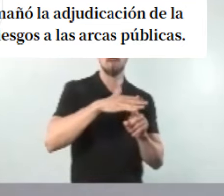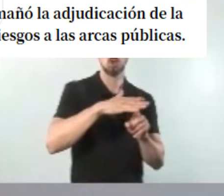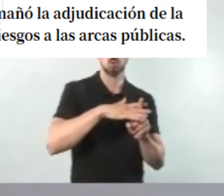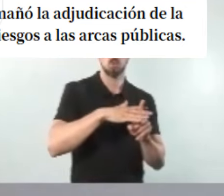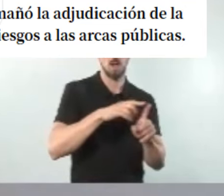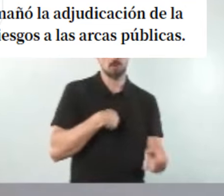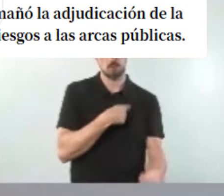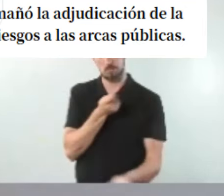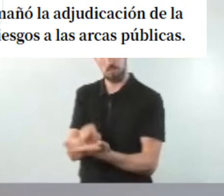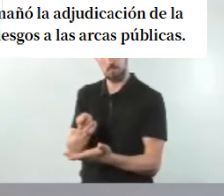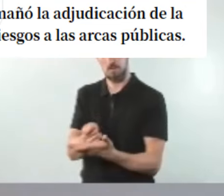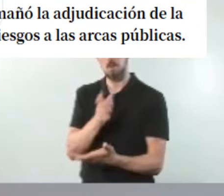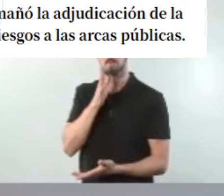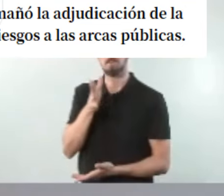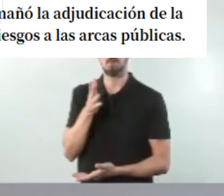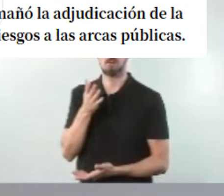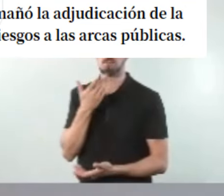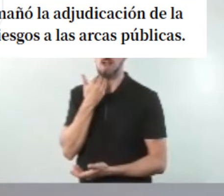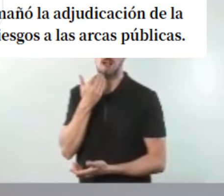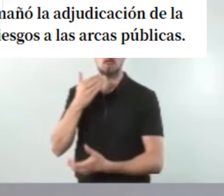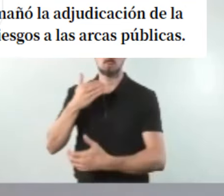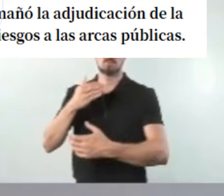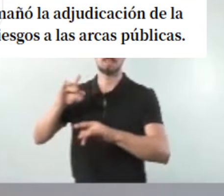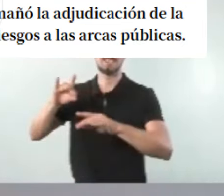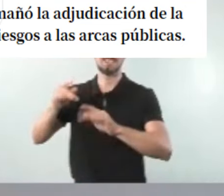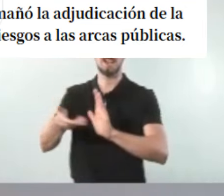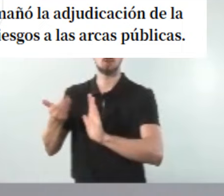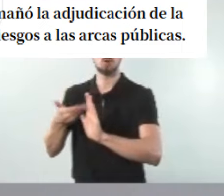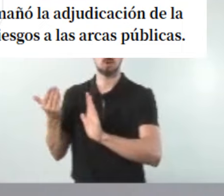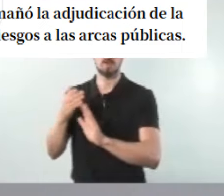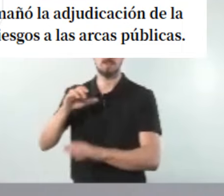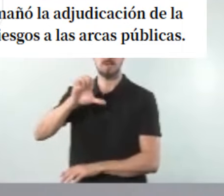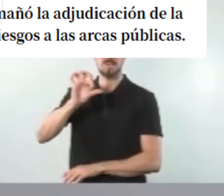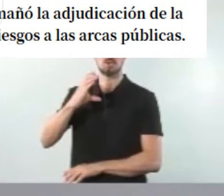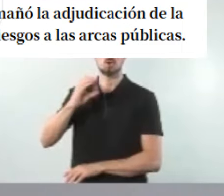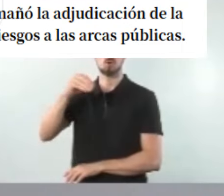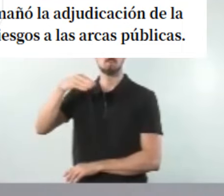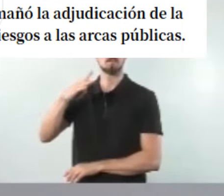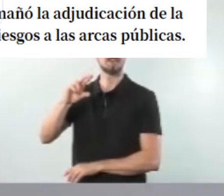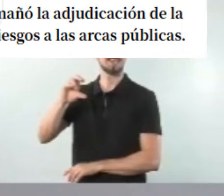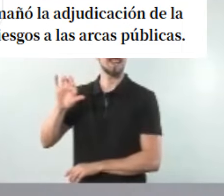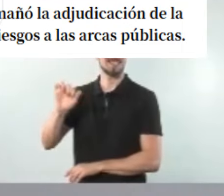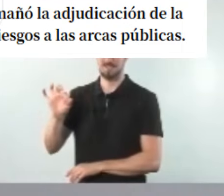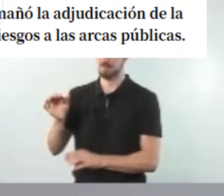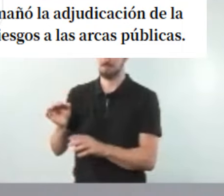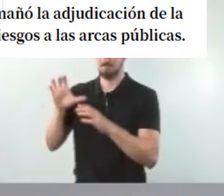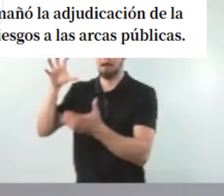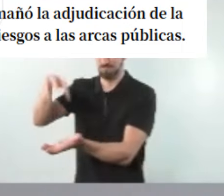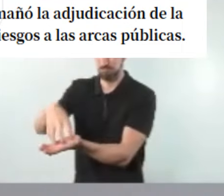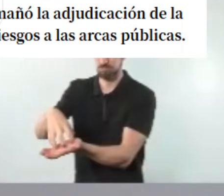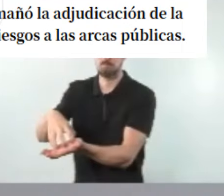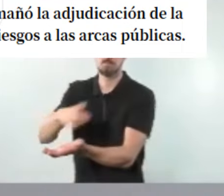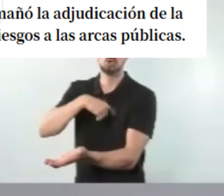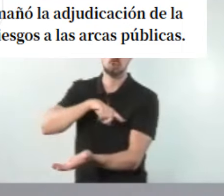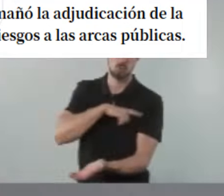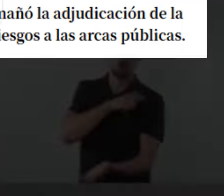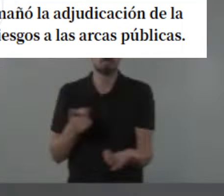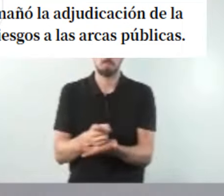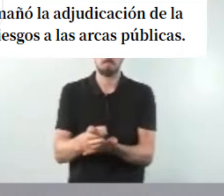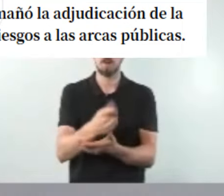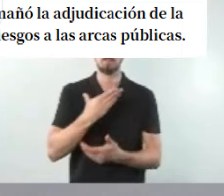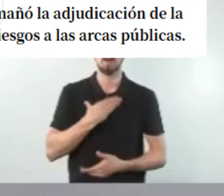la desaladora de escombreras que nos va a costar a todos los ciudadanos de esta tierra más de 700 millones de euros.